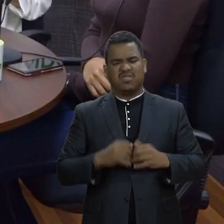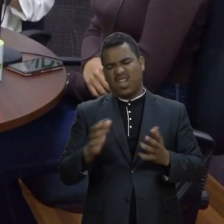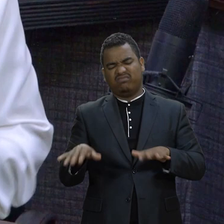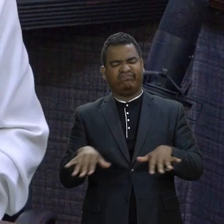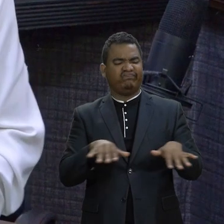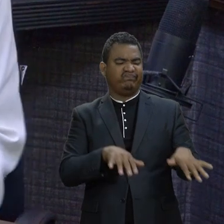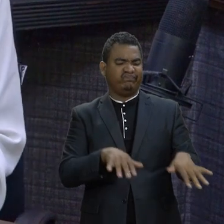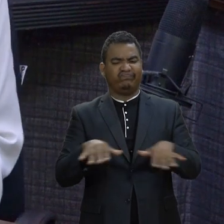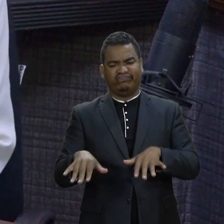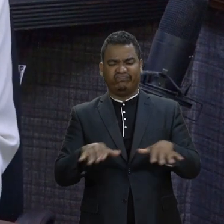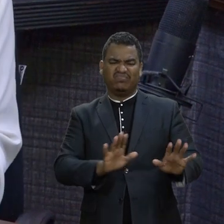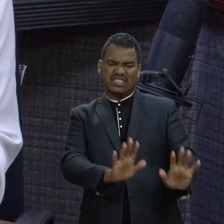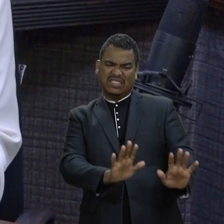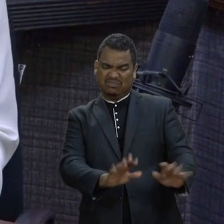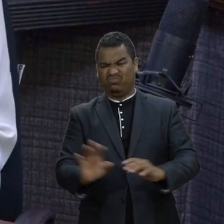es una cosa...